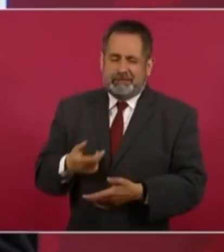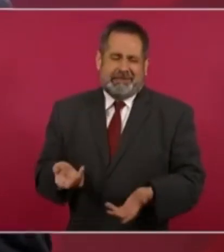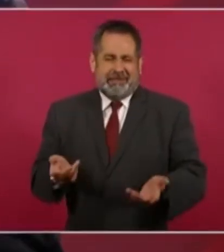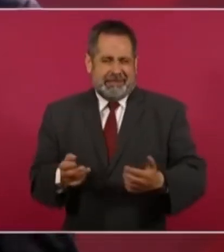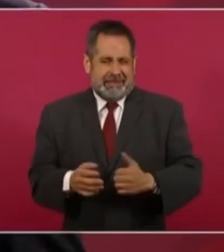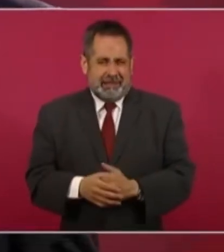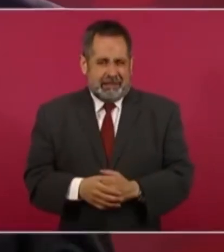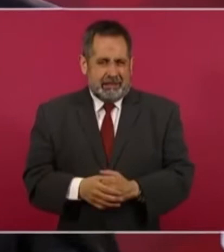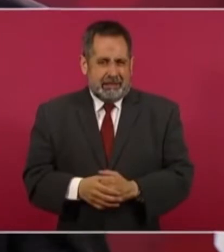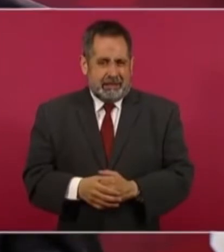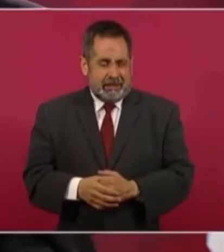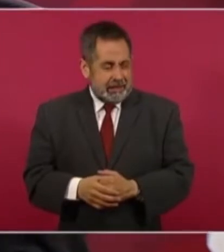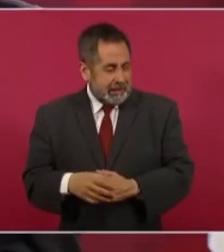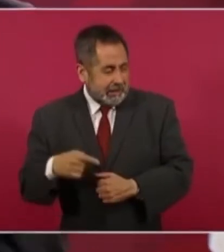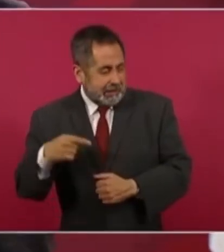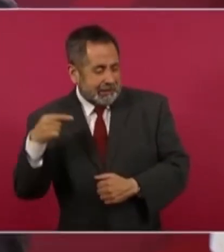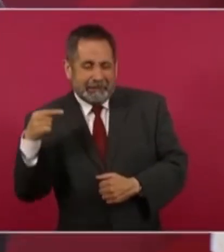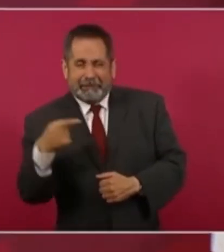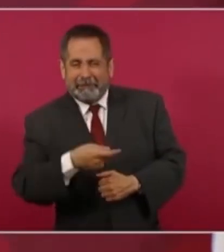cuando